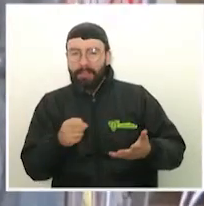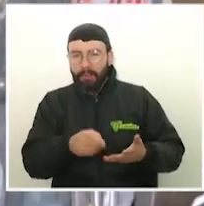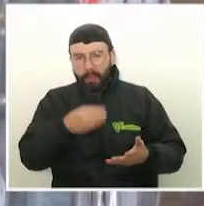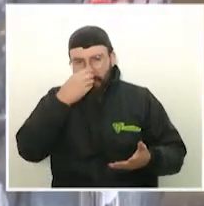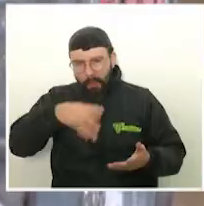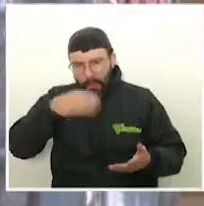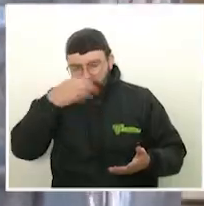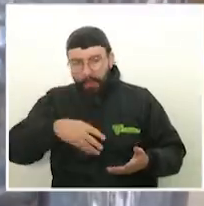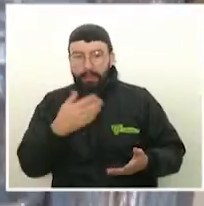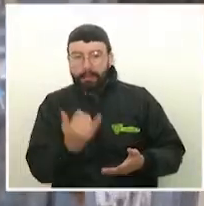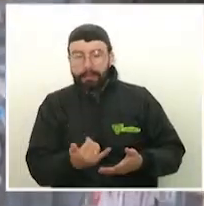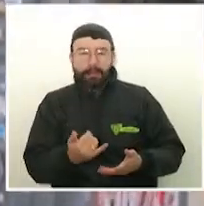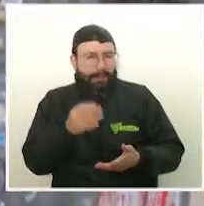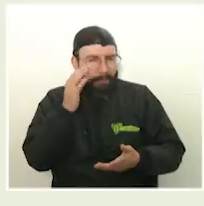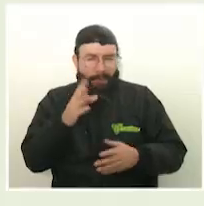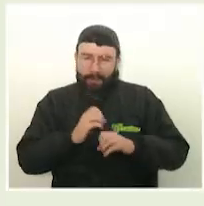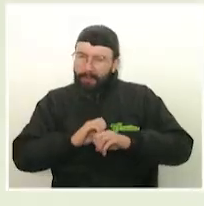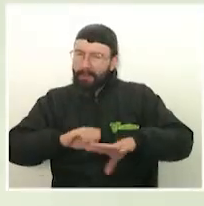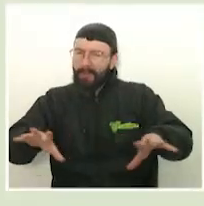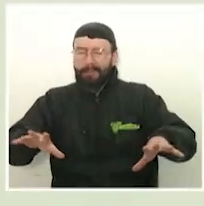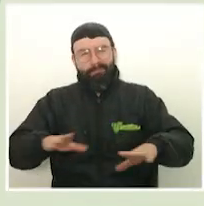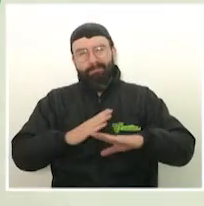ambiente.